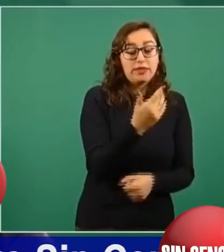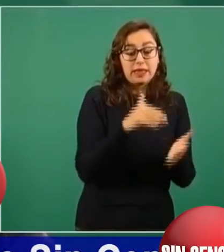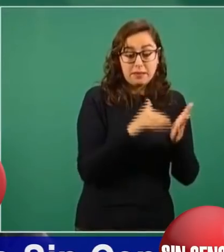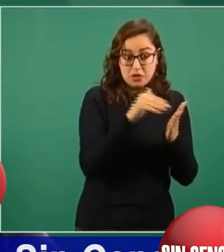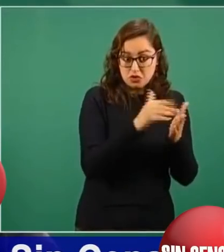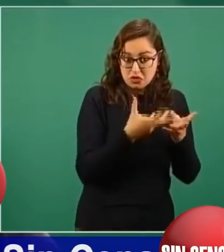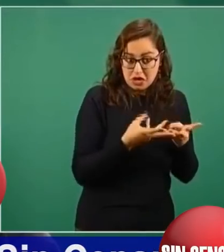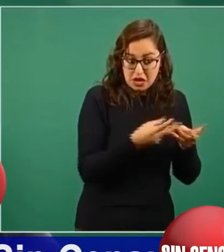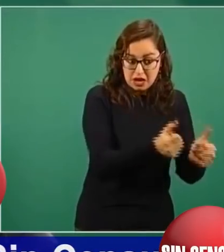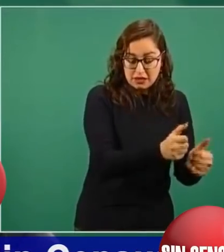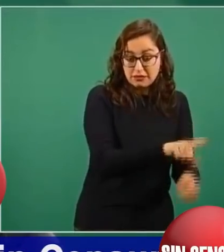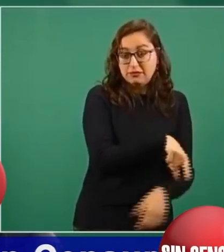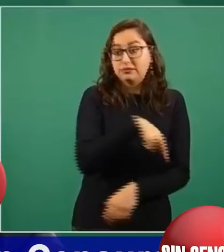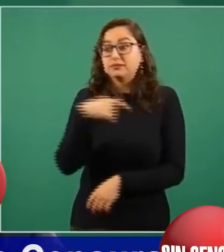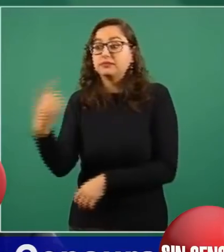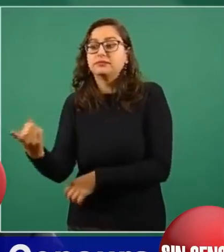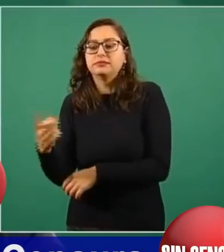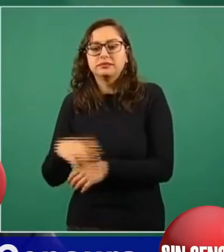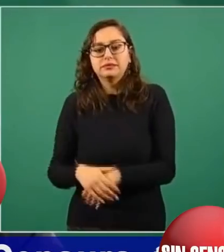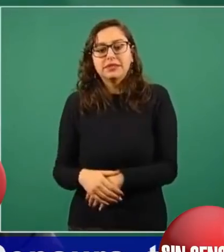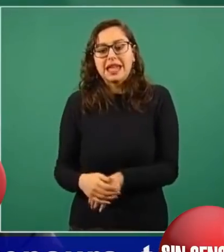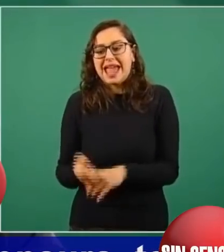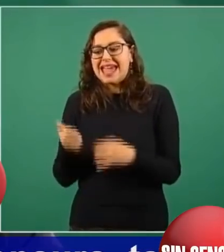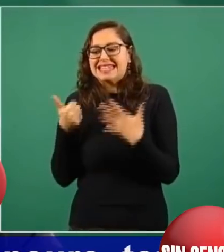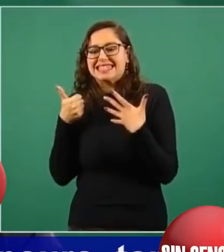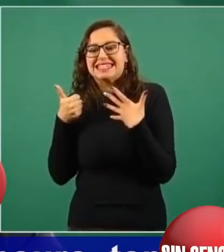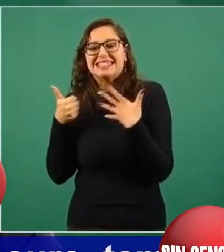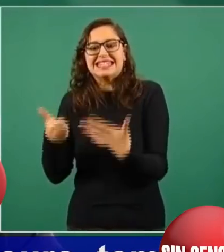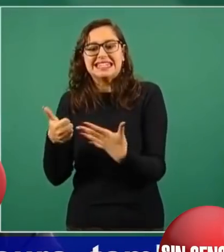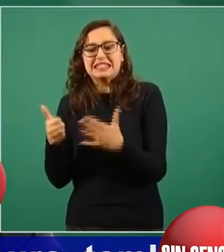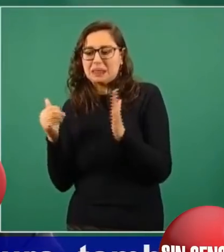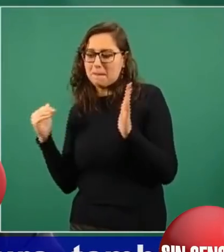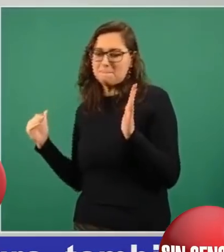va a costar 6,000 millones de pesos.